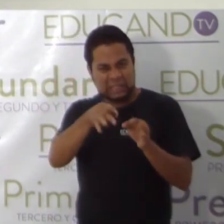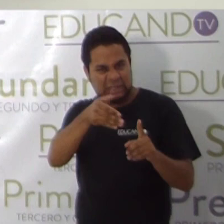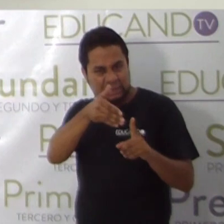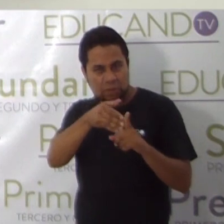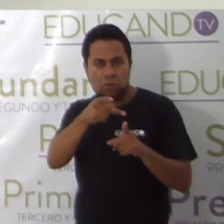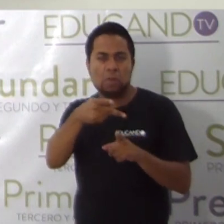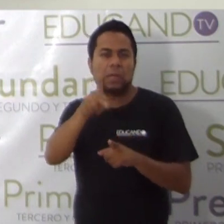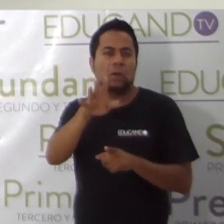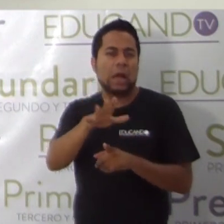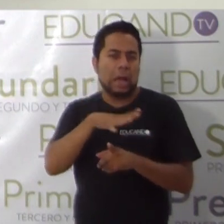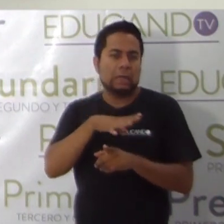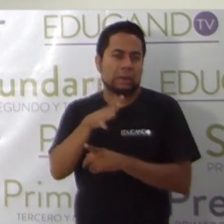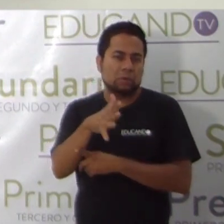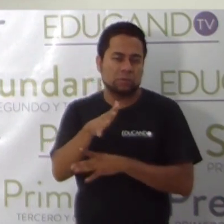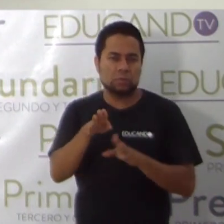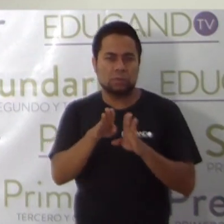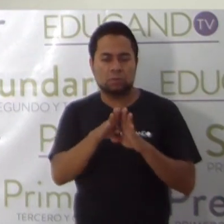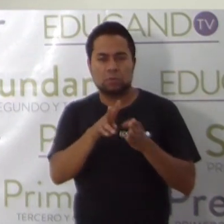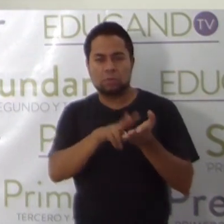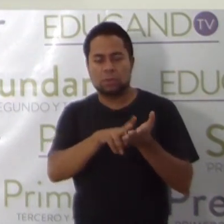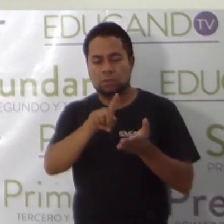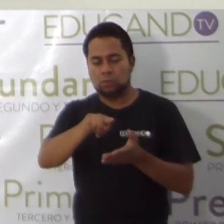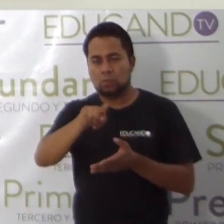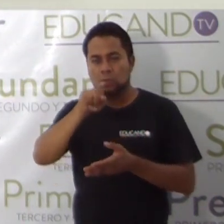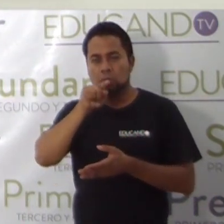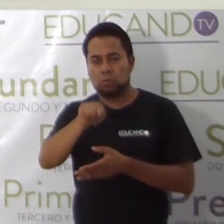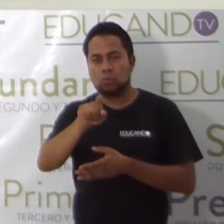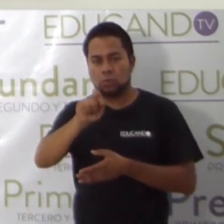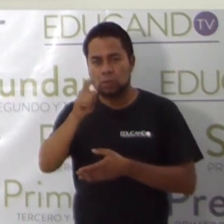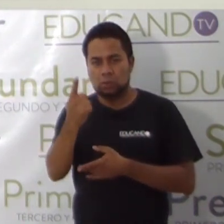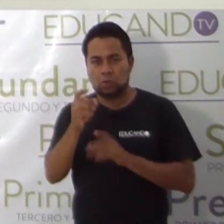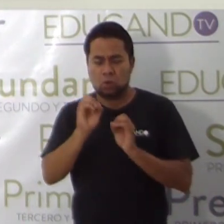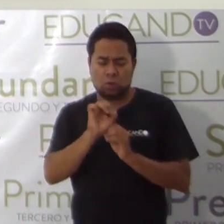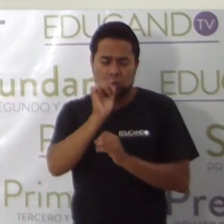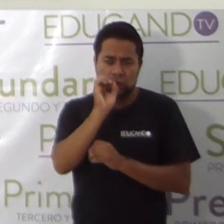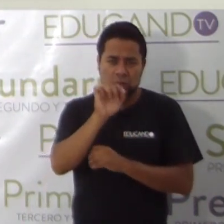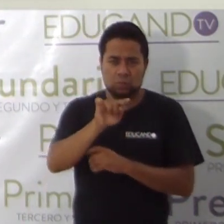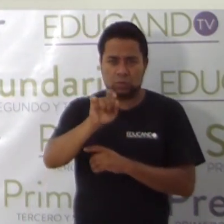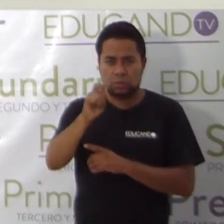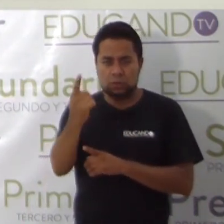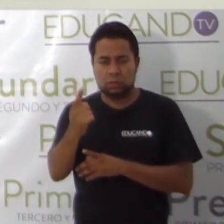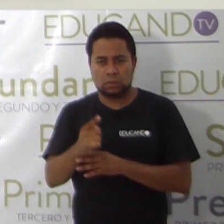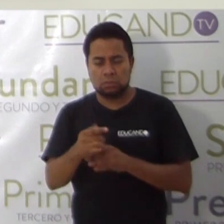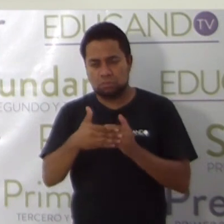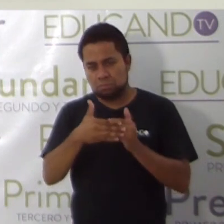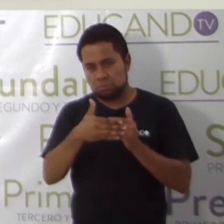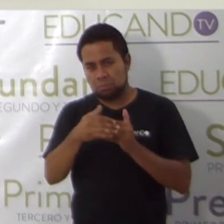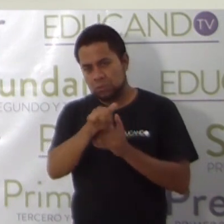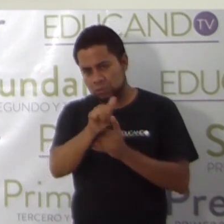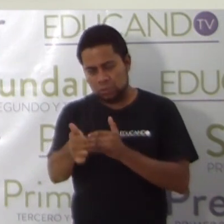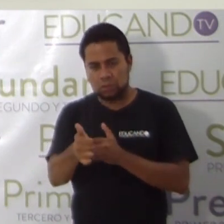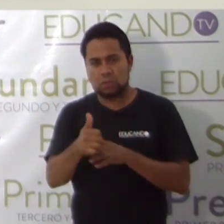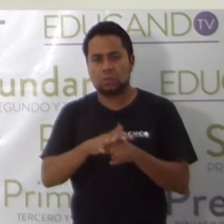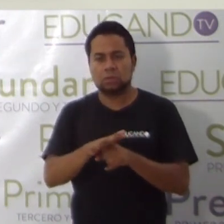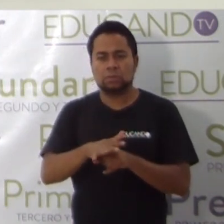Entonces tenemos punto 21, ¿sí? O 0.21. Siguiente